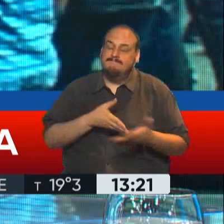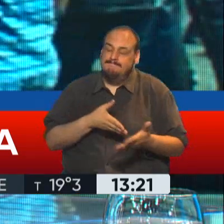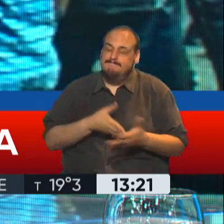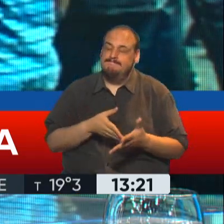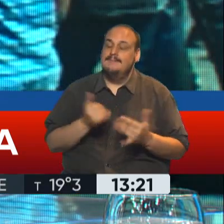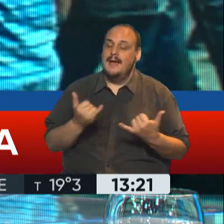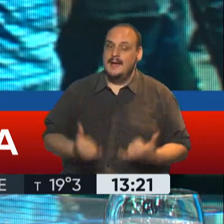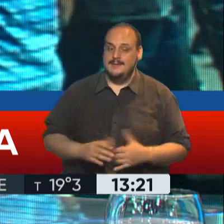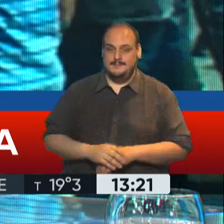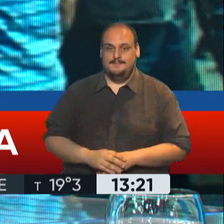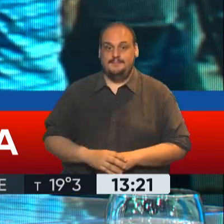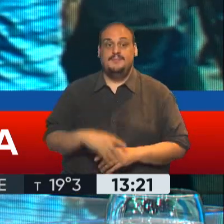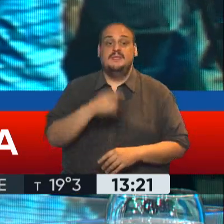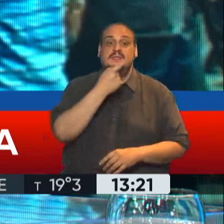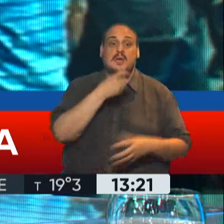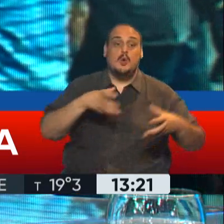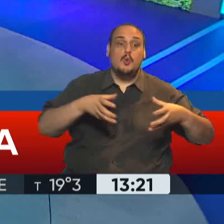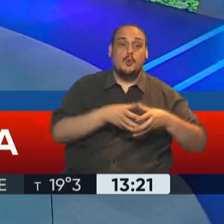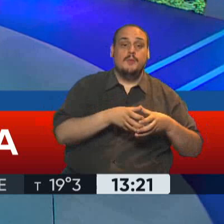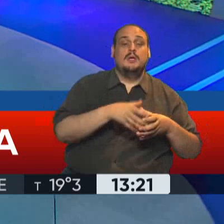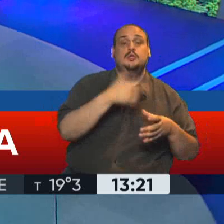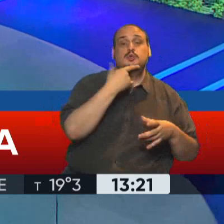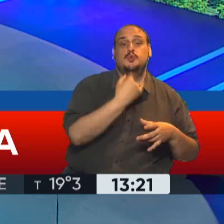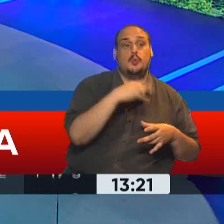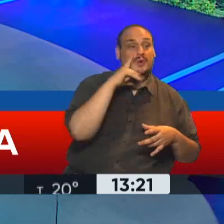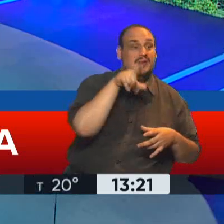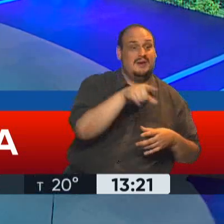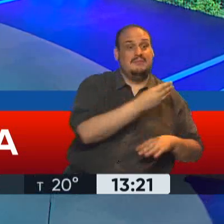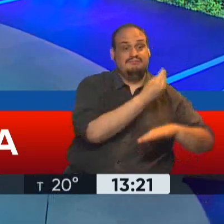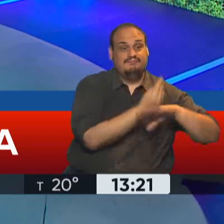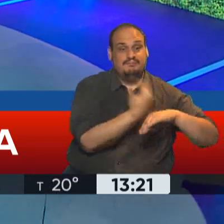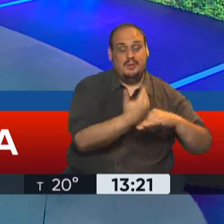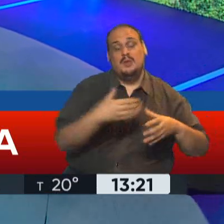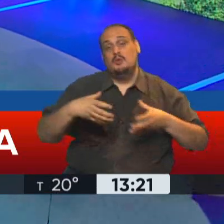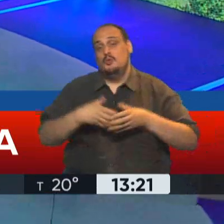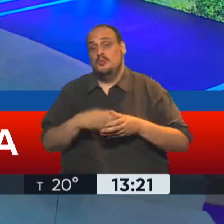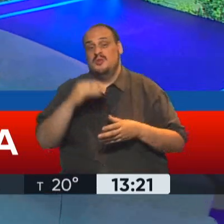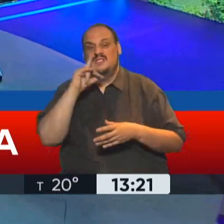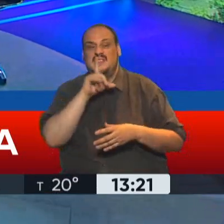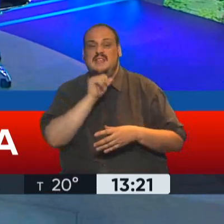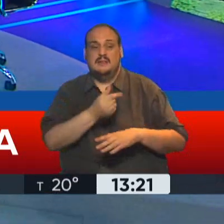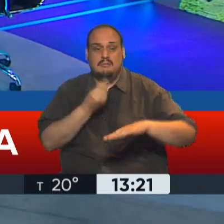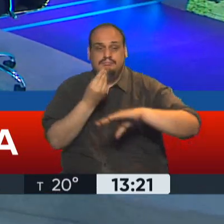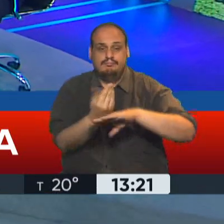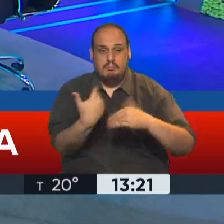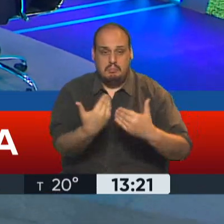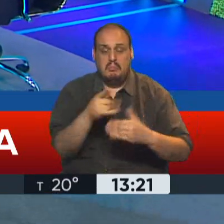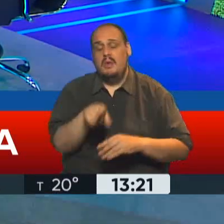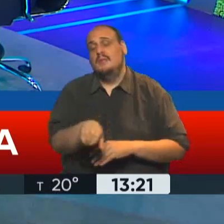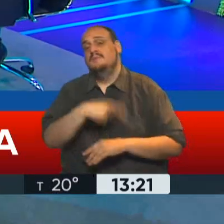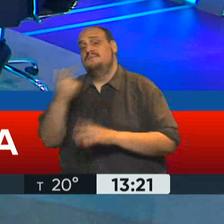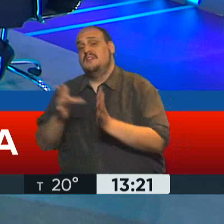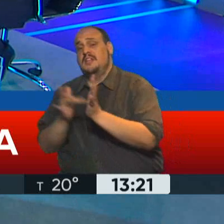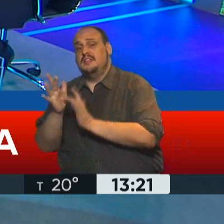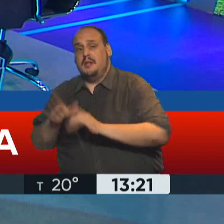en el que pertenece a la rama suní ocupa un cargo, el que pertenece a la rama chiita ocupa otro cargo, los cristianos ocupan otro cargo.